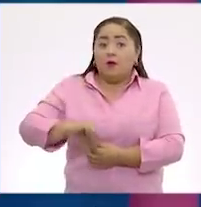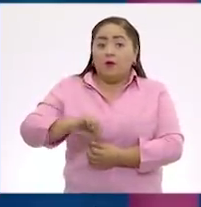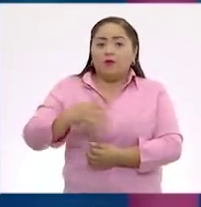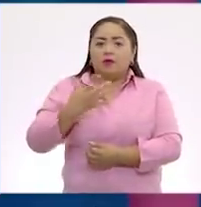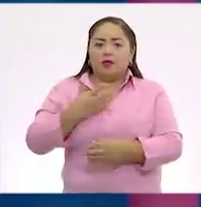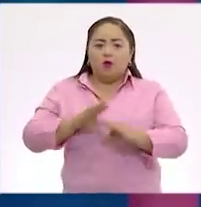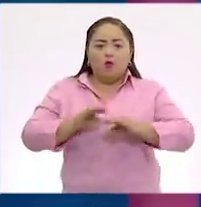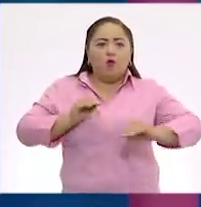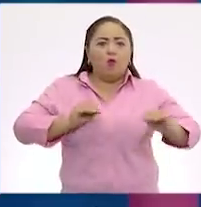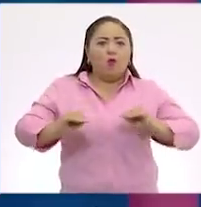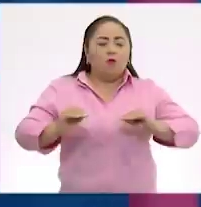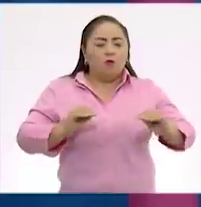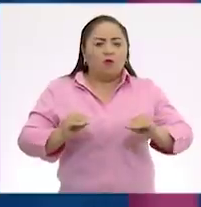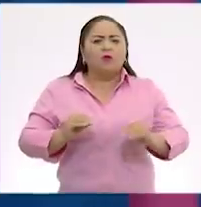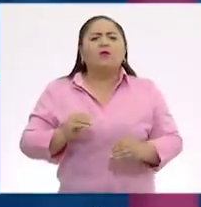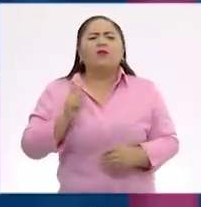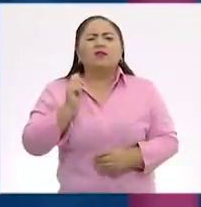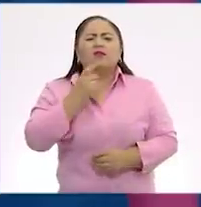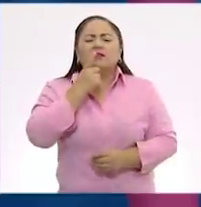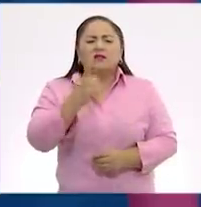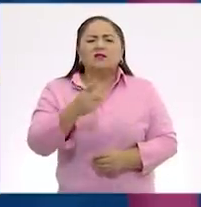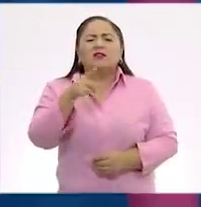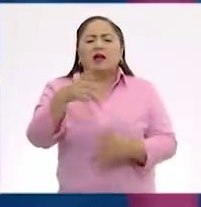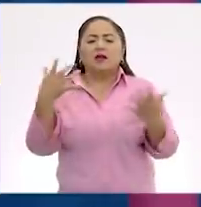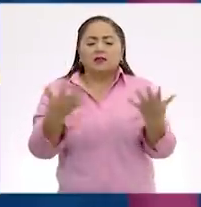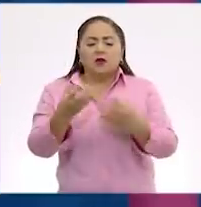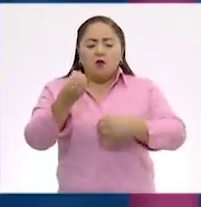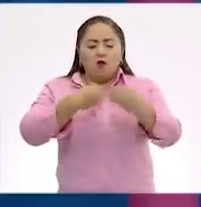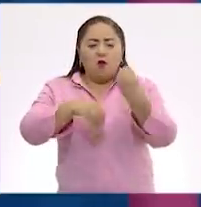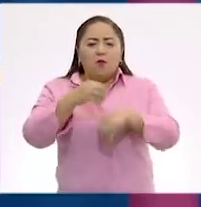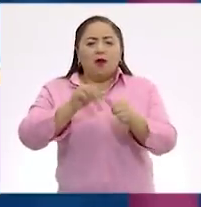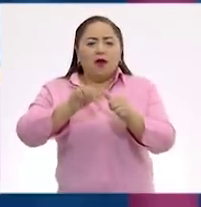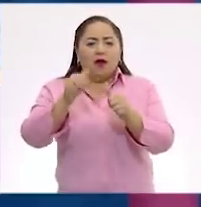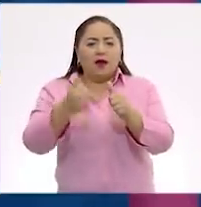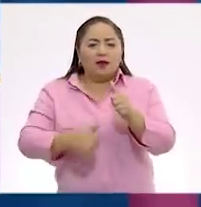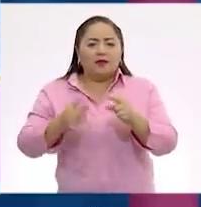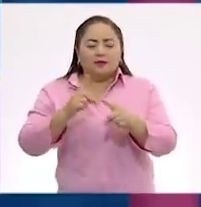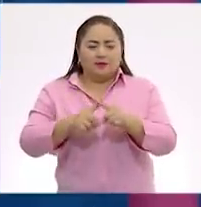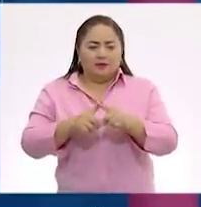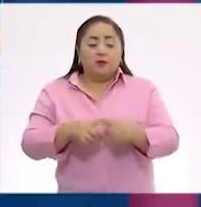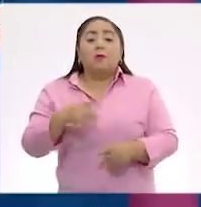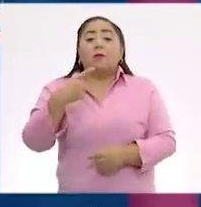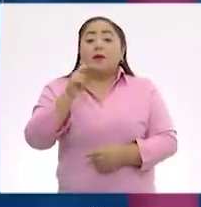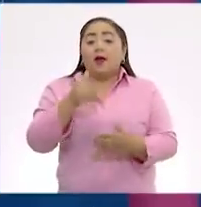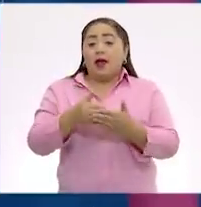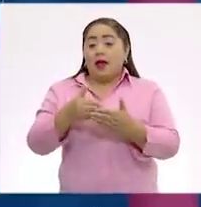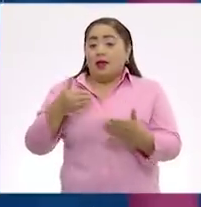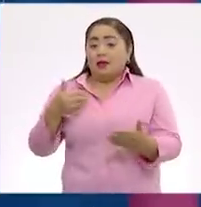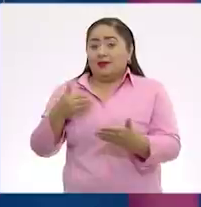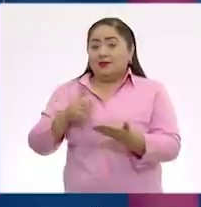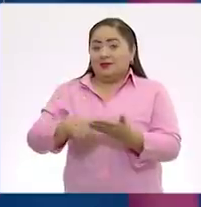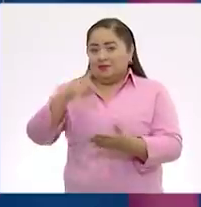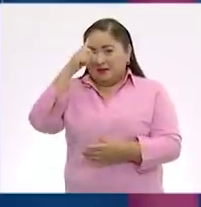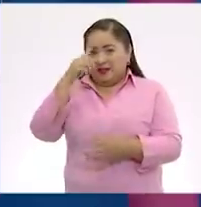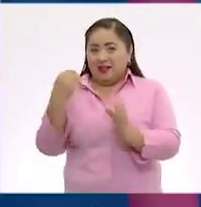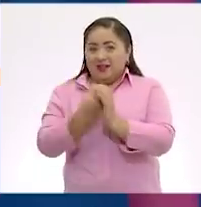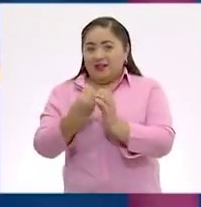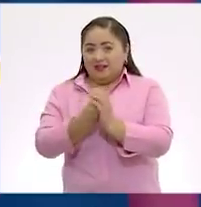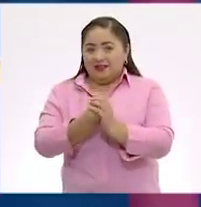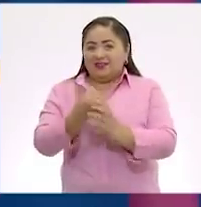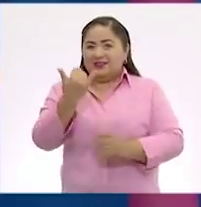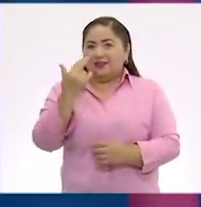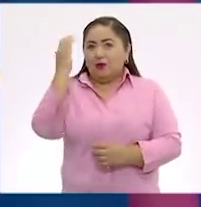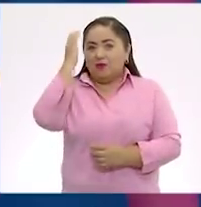tendrá movimiento. Es decir, realizaremos una obra de arte cinético. Pero antes de entrar de lleno a nuestra clase